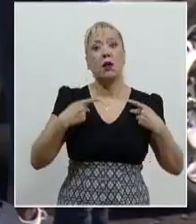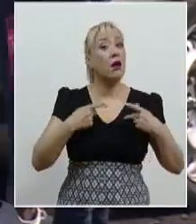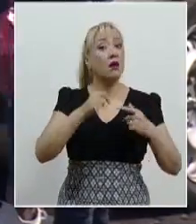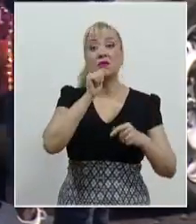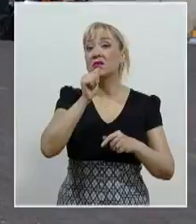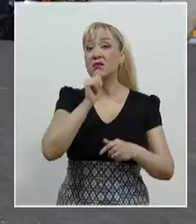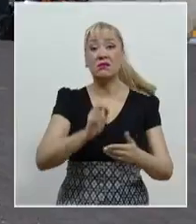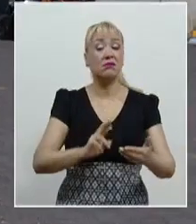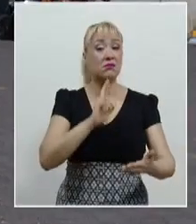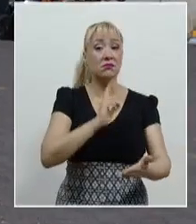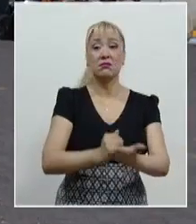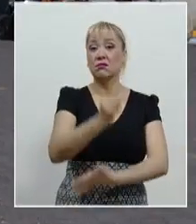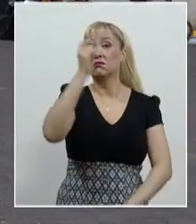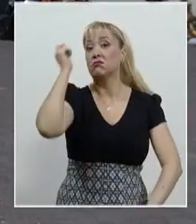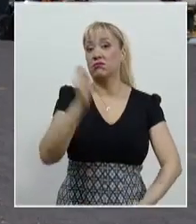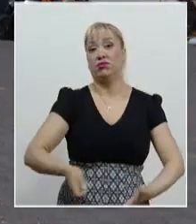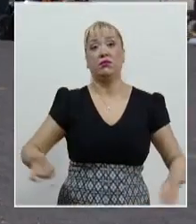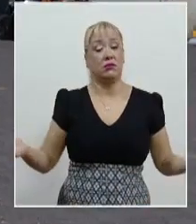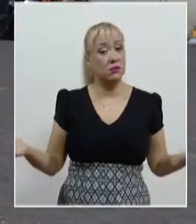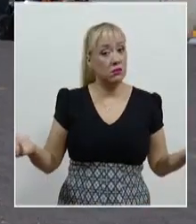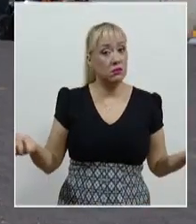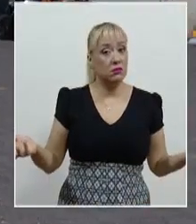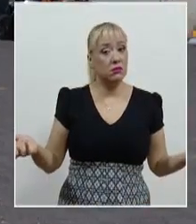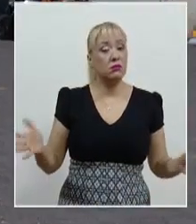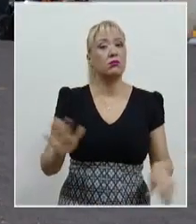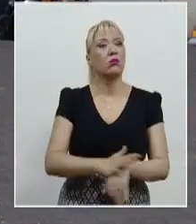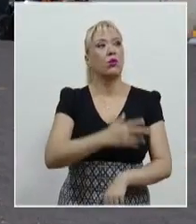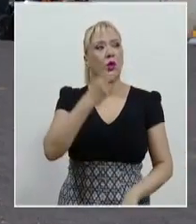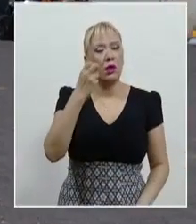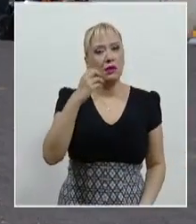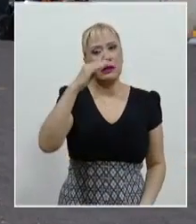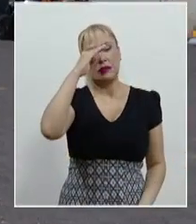sido sentenciadas. Por esta razón, dicha medida es